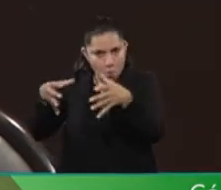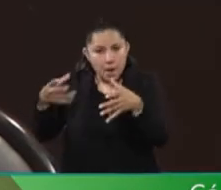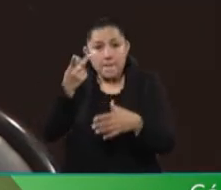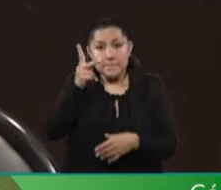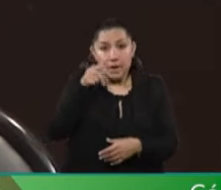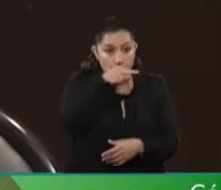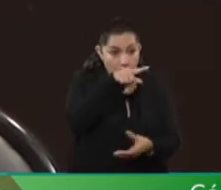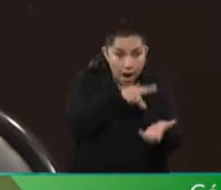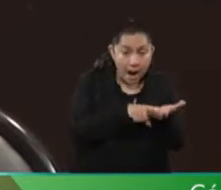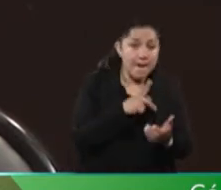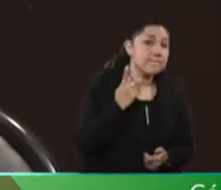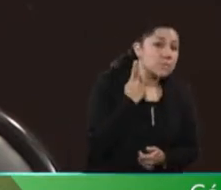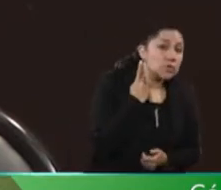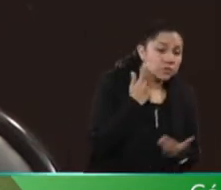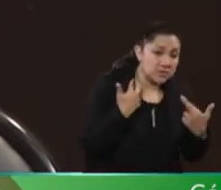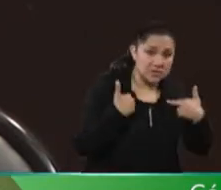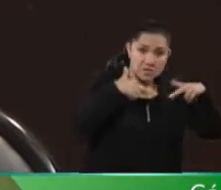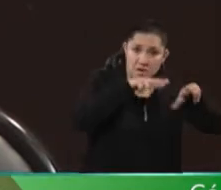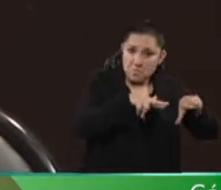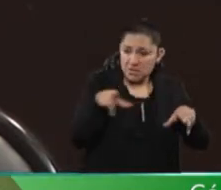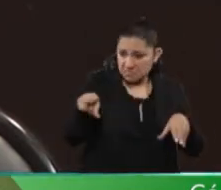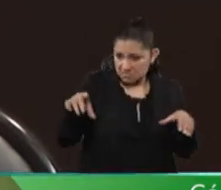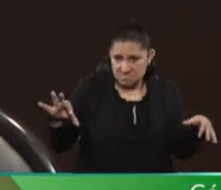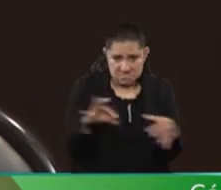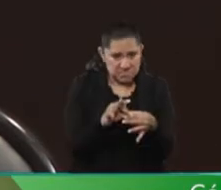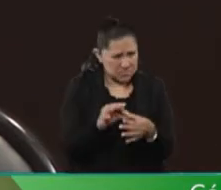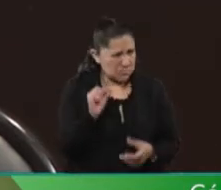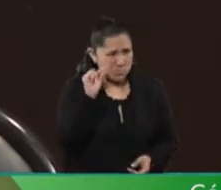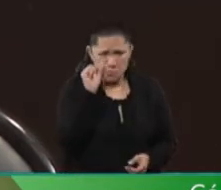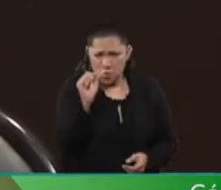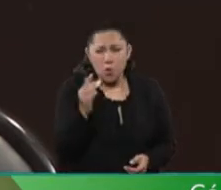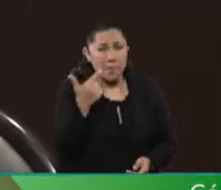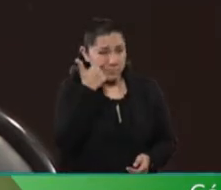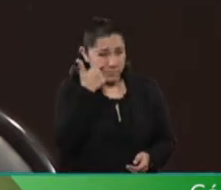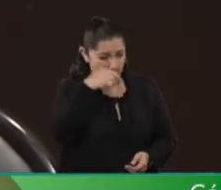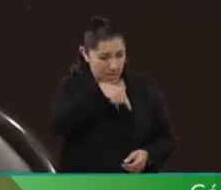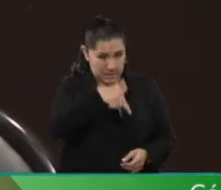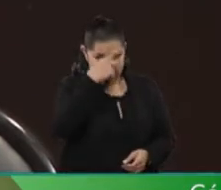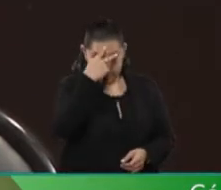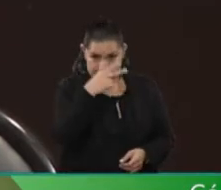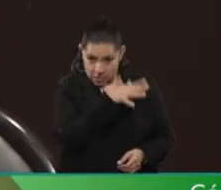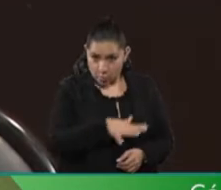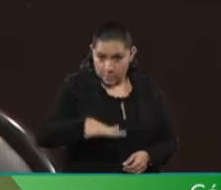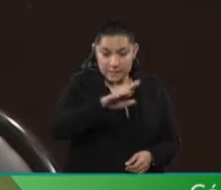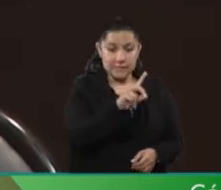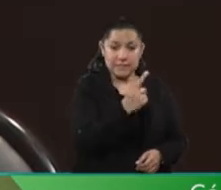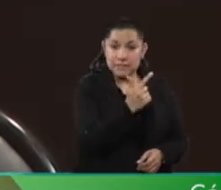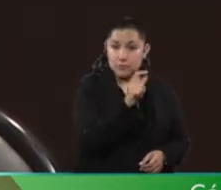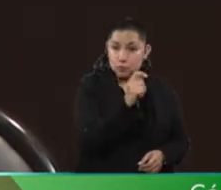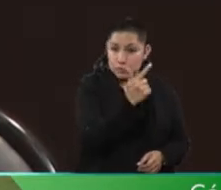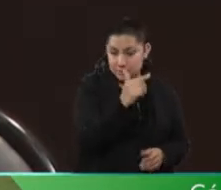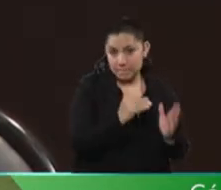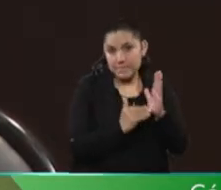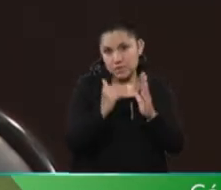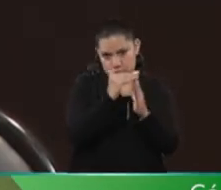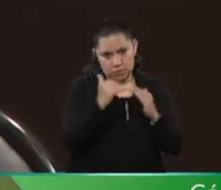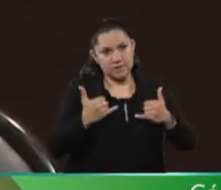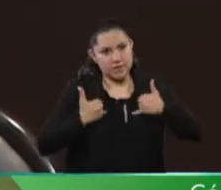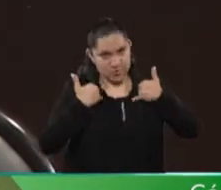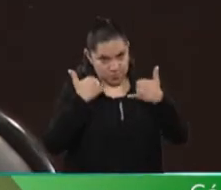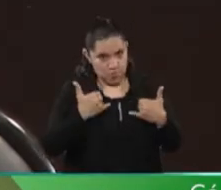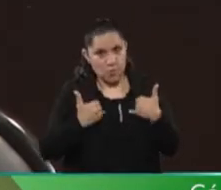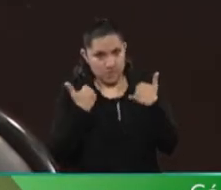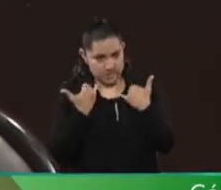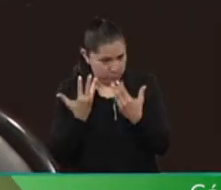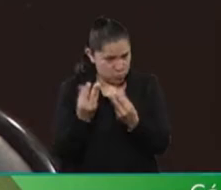a qué me refiero con esto en México somos 37.7 millones de jóvenes eso significa que